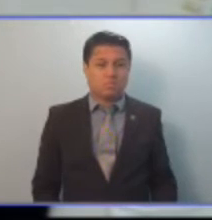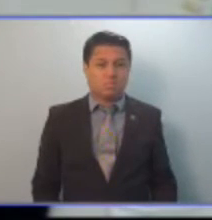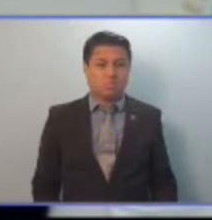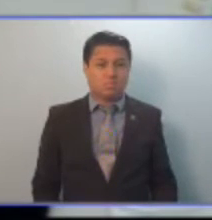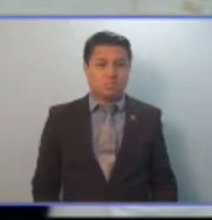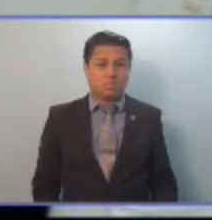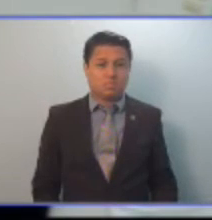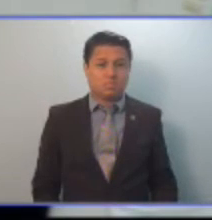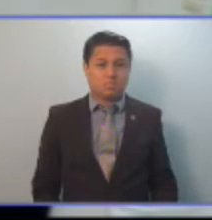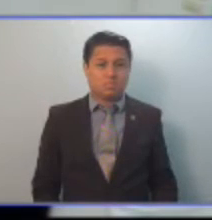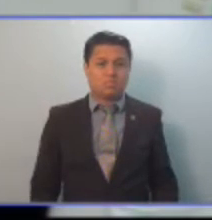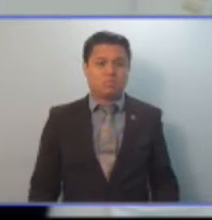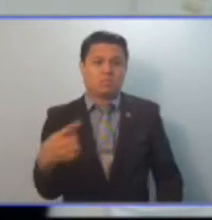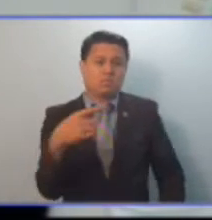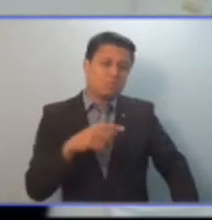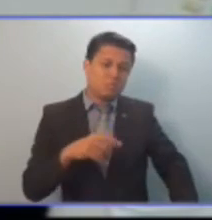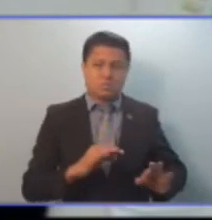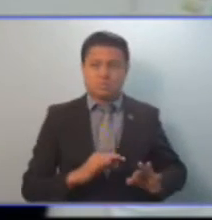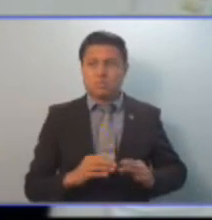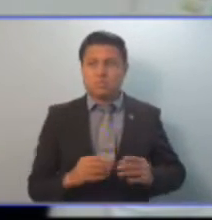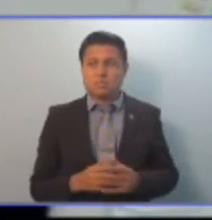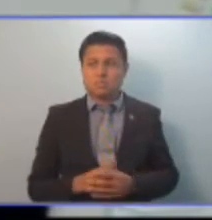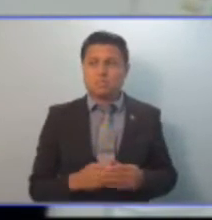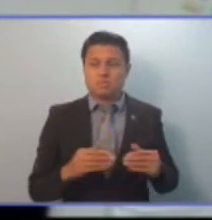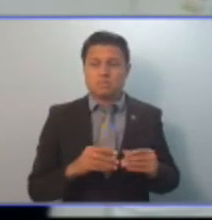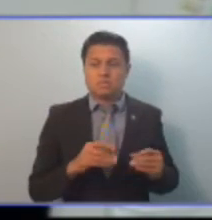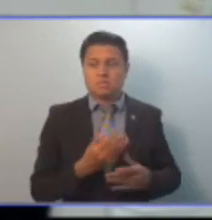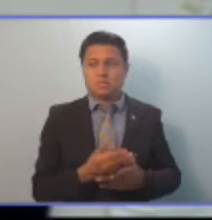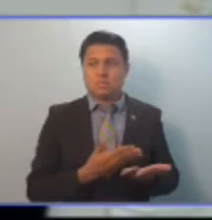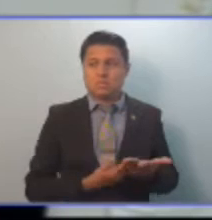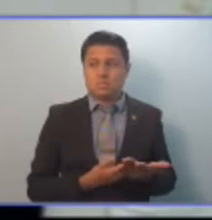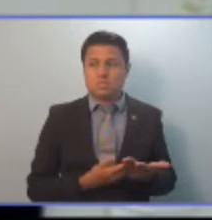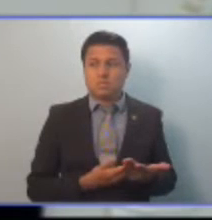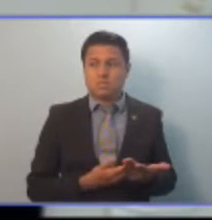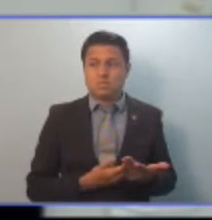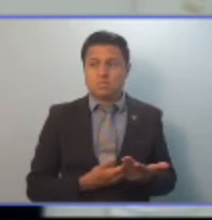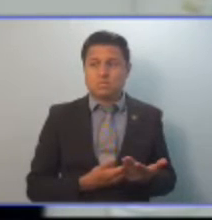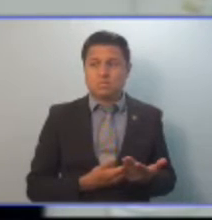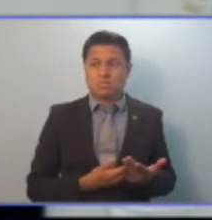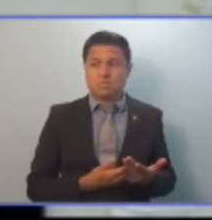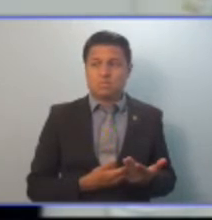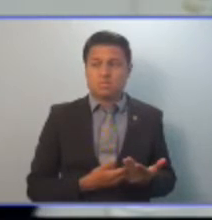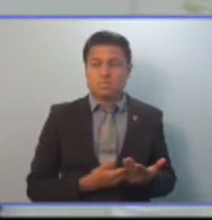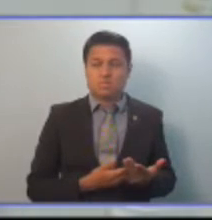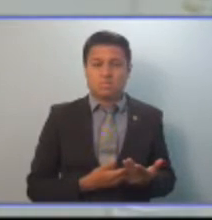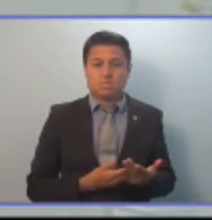y de imparcialidad, y se sacrificó el proceso.